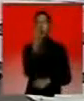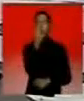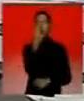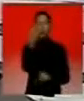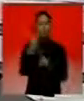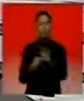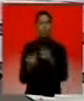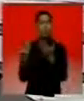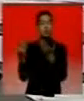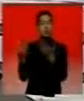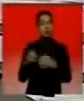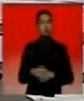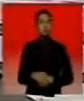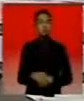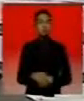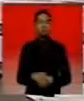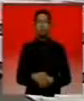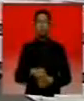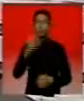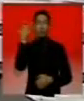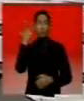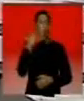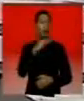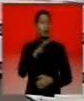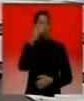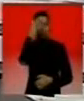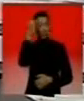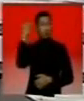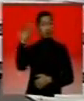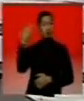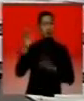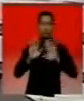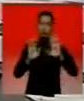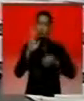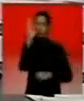este primer mes. Claro que sí, una fecha que jamás se olvidará, pero fuerza a nuestros hermanos de Esmeraldas y Manabí.